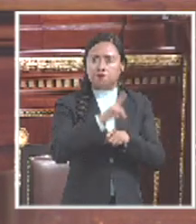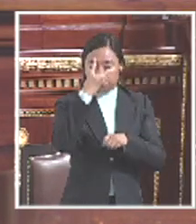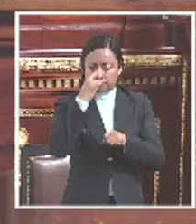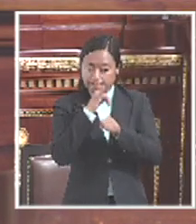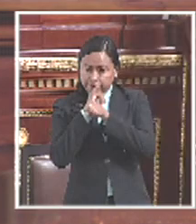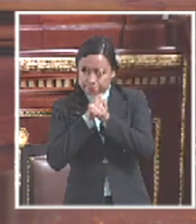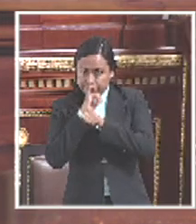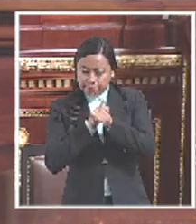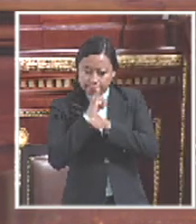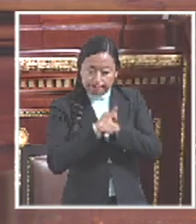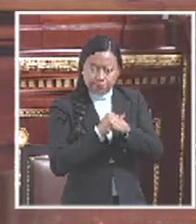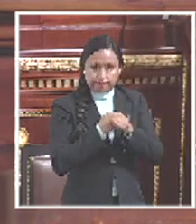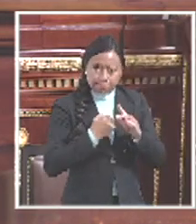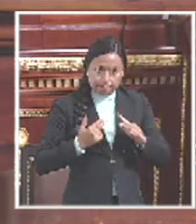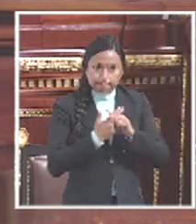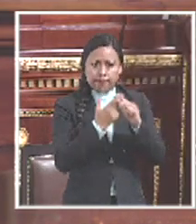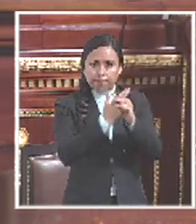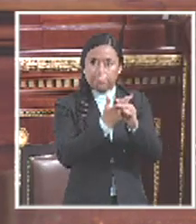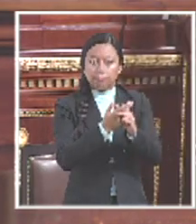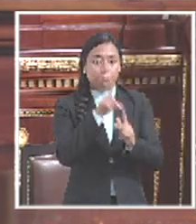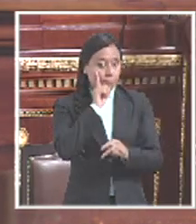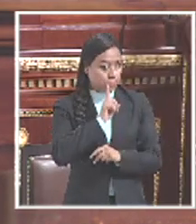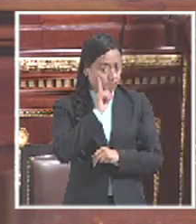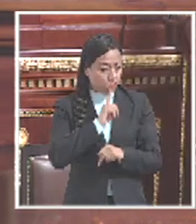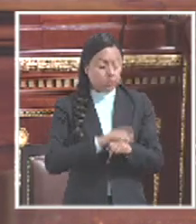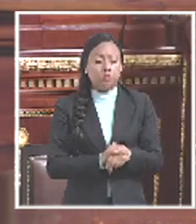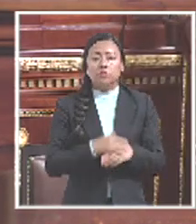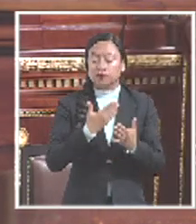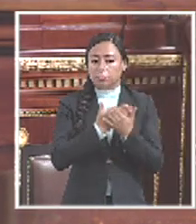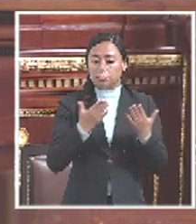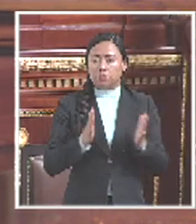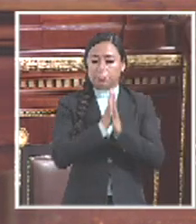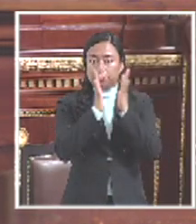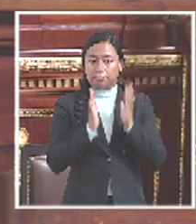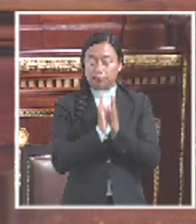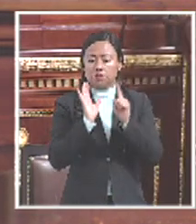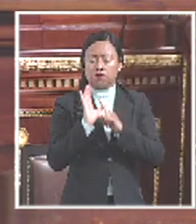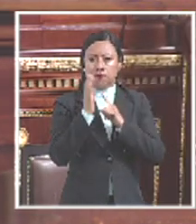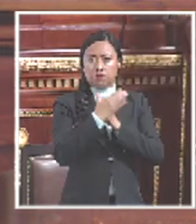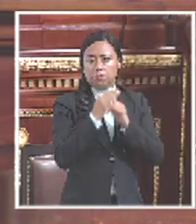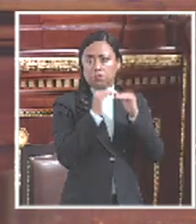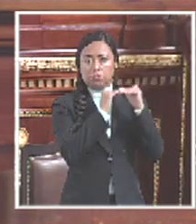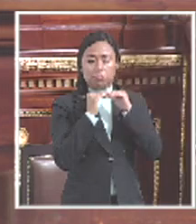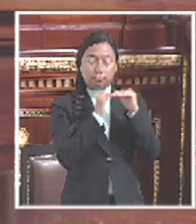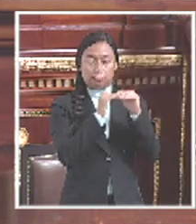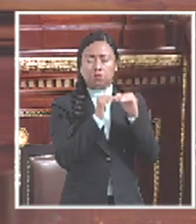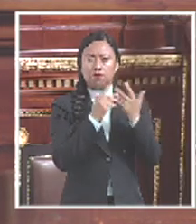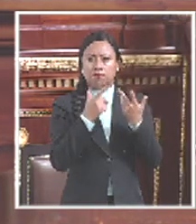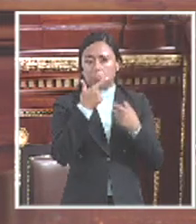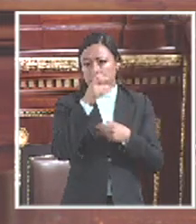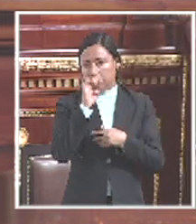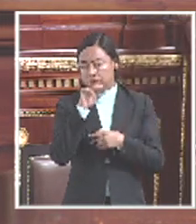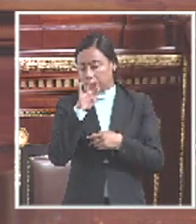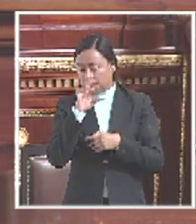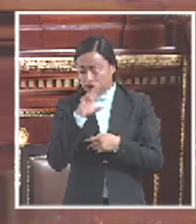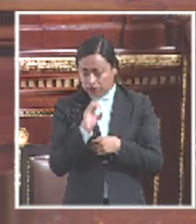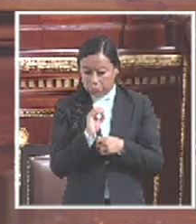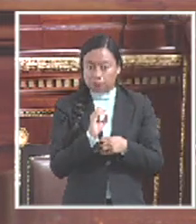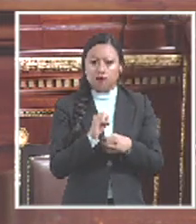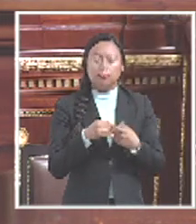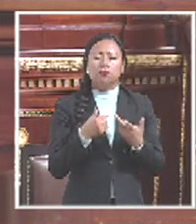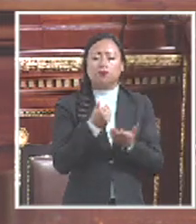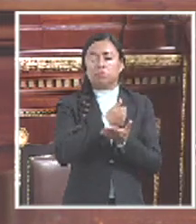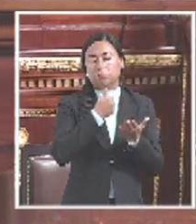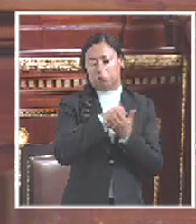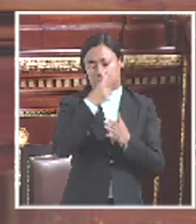Feminicidio a considerar la participación de la Comisión de Igualdad de Género del Congreso de la Ciudad de México como una instancia